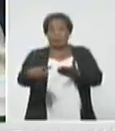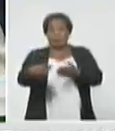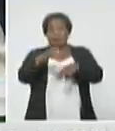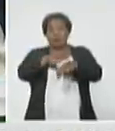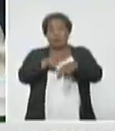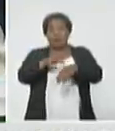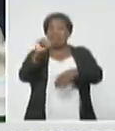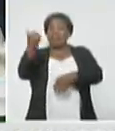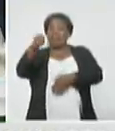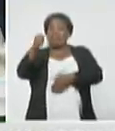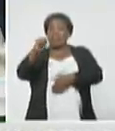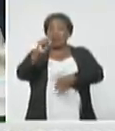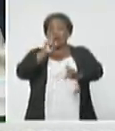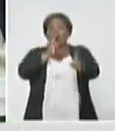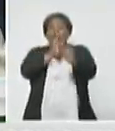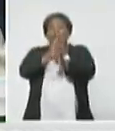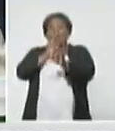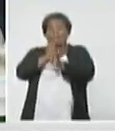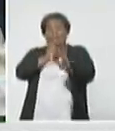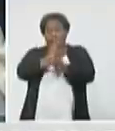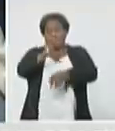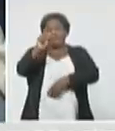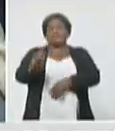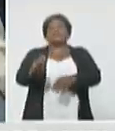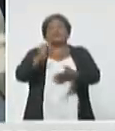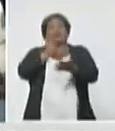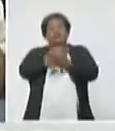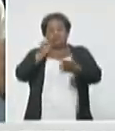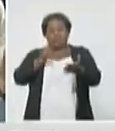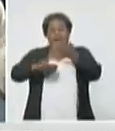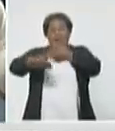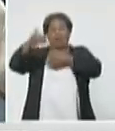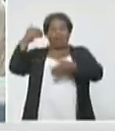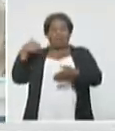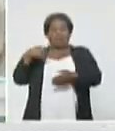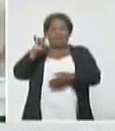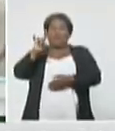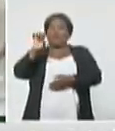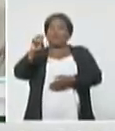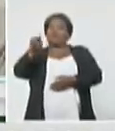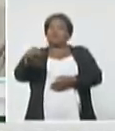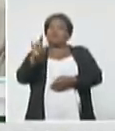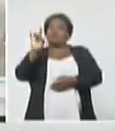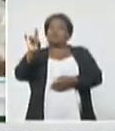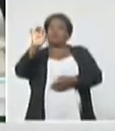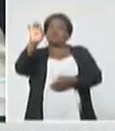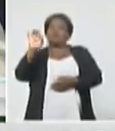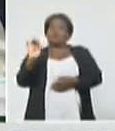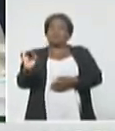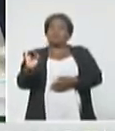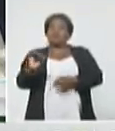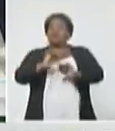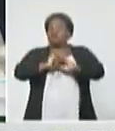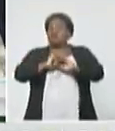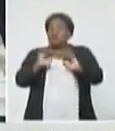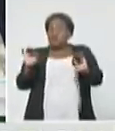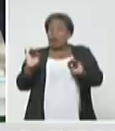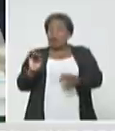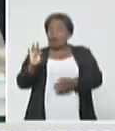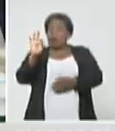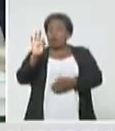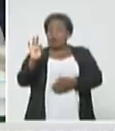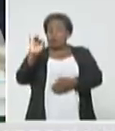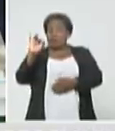son contactos de casos confirmados, es el 90,9%, y ya el